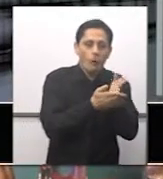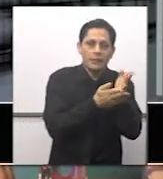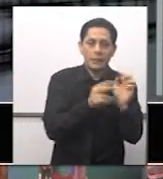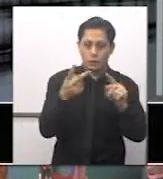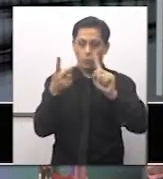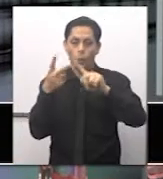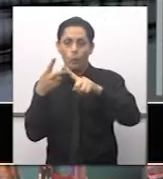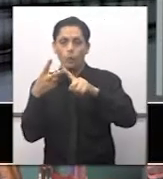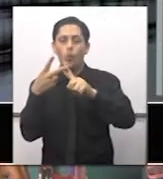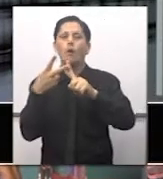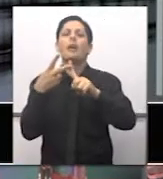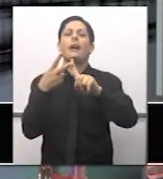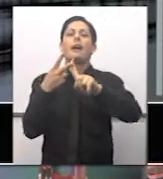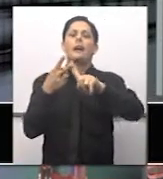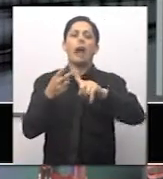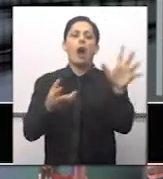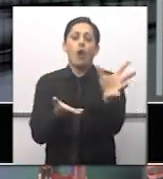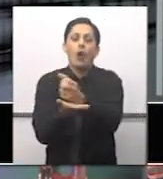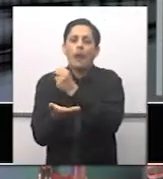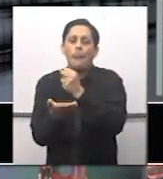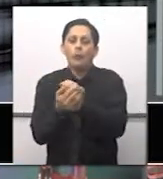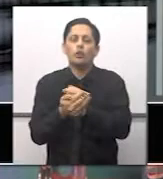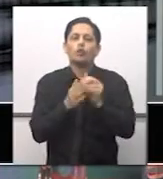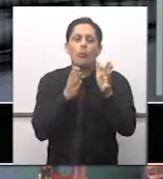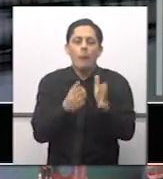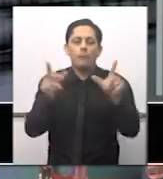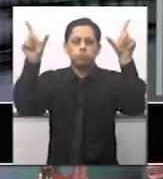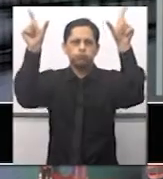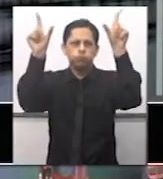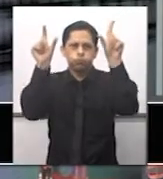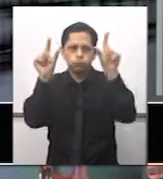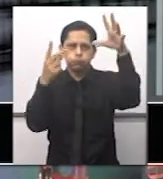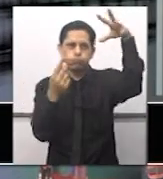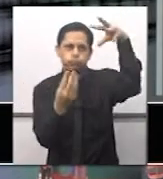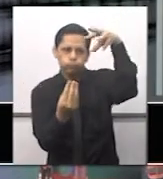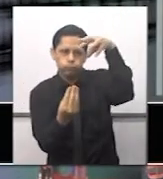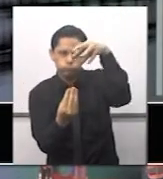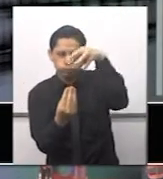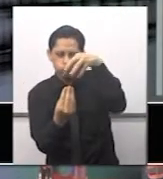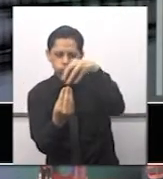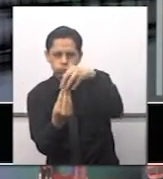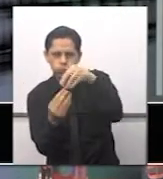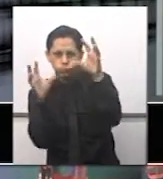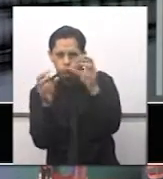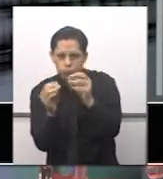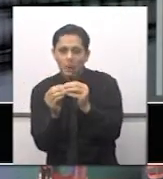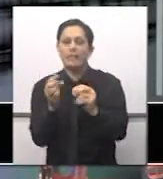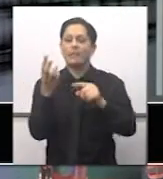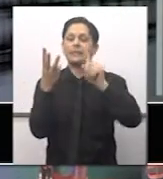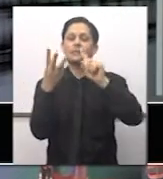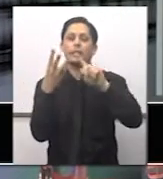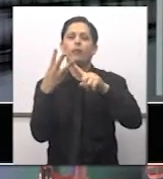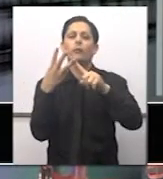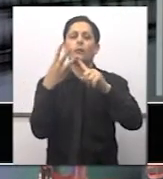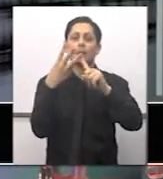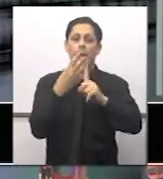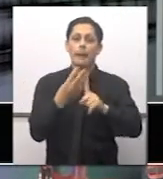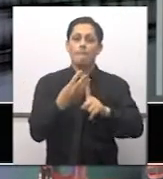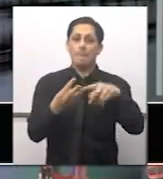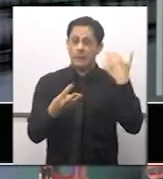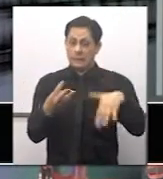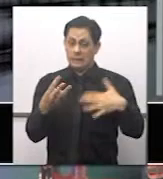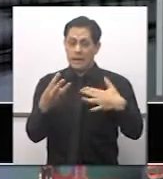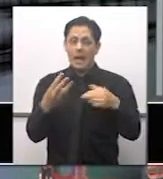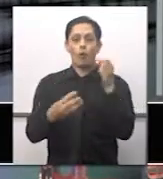que logramos tomar medidas y disminuir la cantidad de emisiones de las empresas. Y tercero, el minuto radical, que esto fue el 4 de